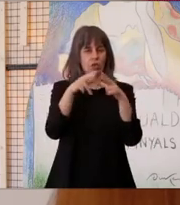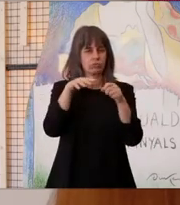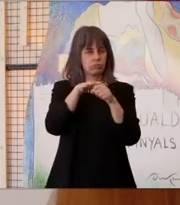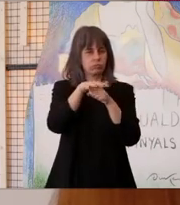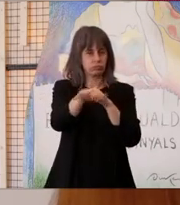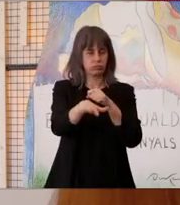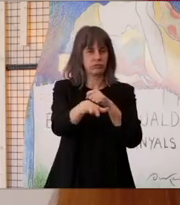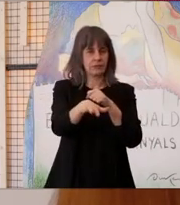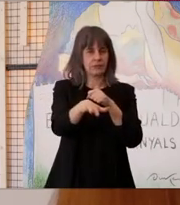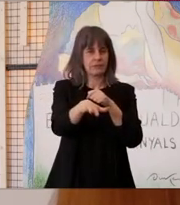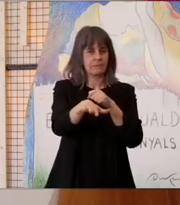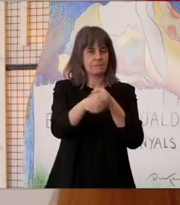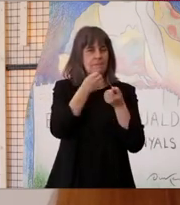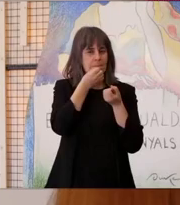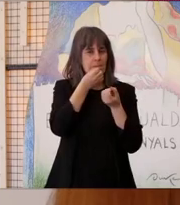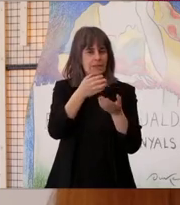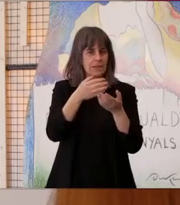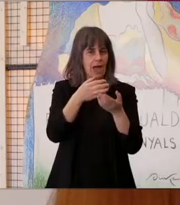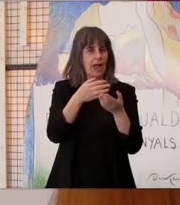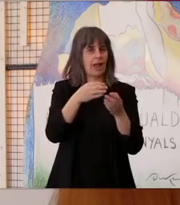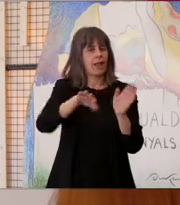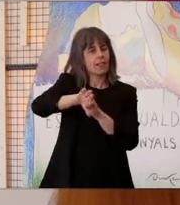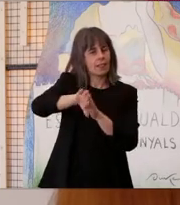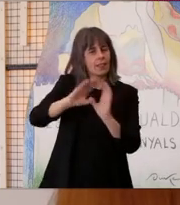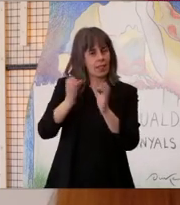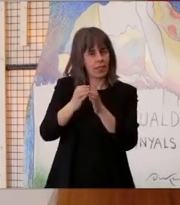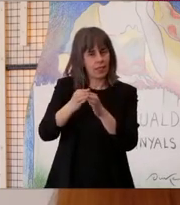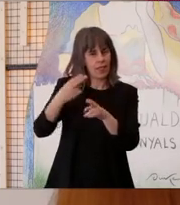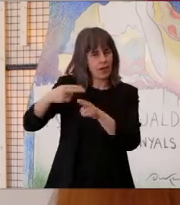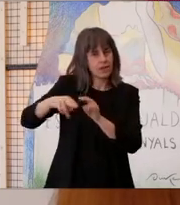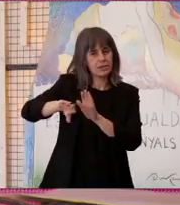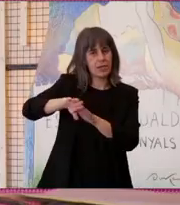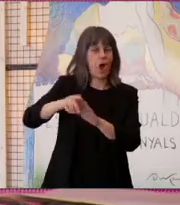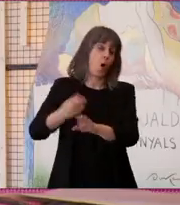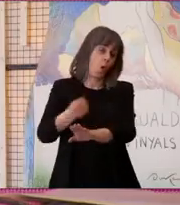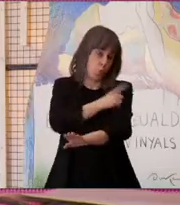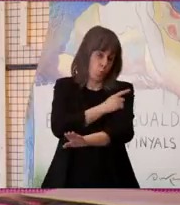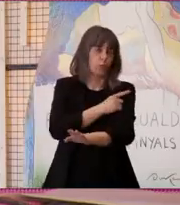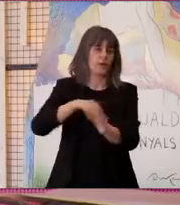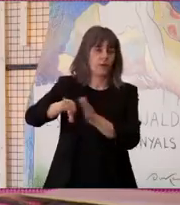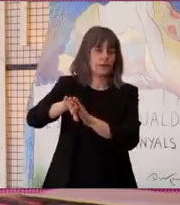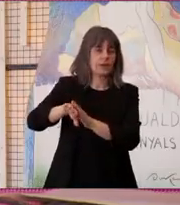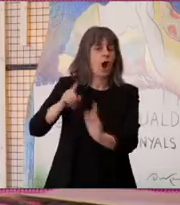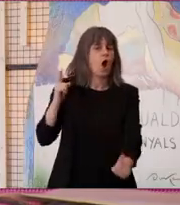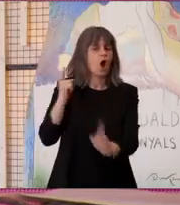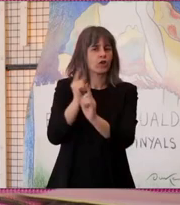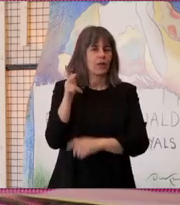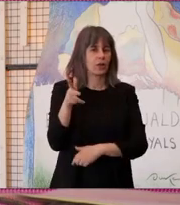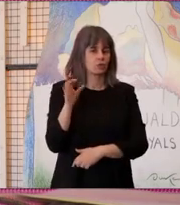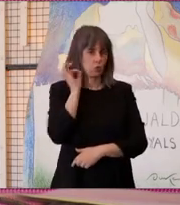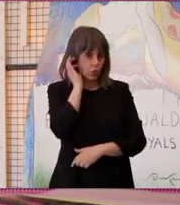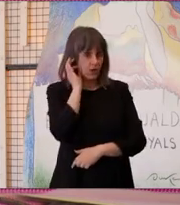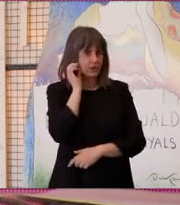el mensaje de la derecha y de la ultraderecha en contra de los derechos de las mujeres incluso